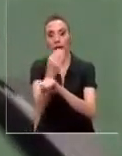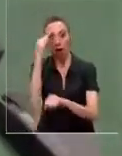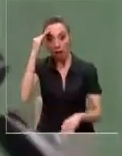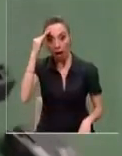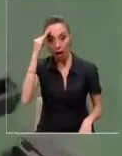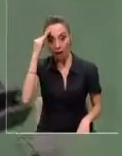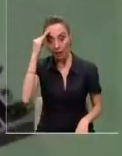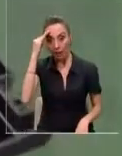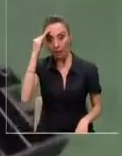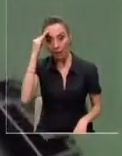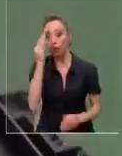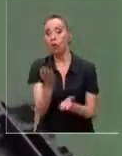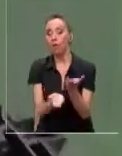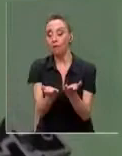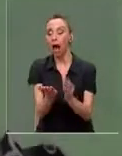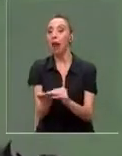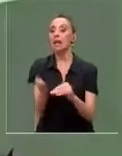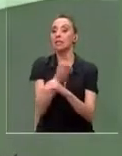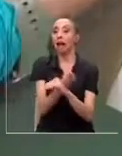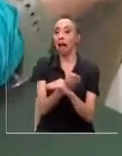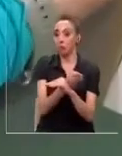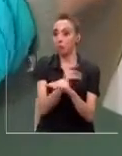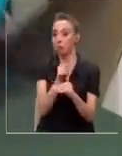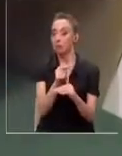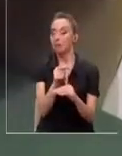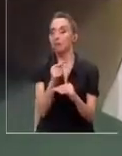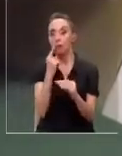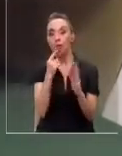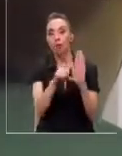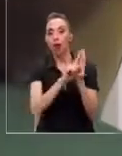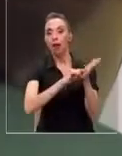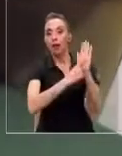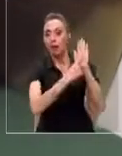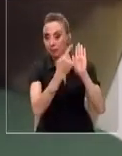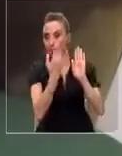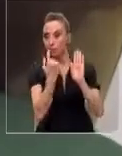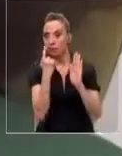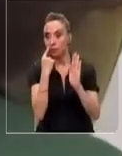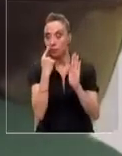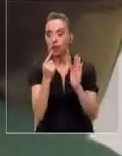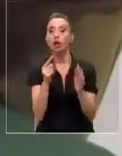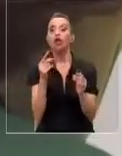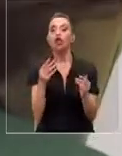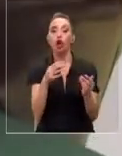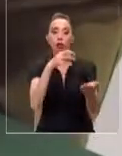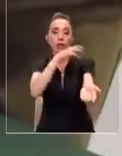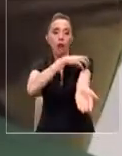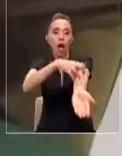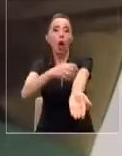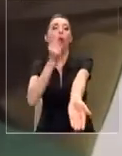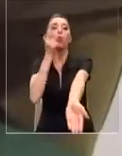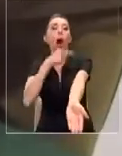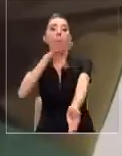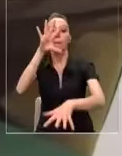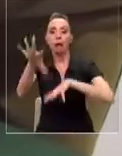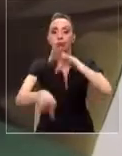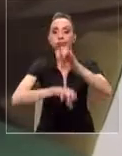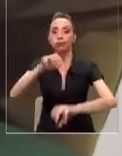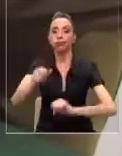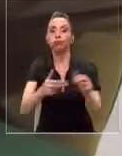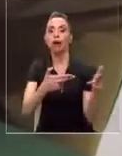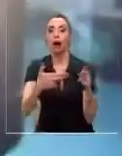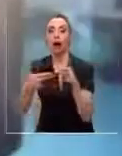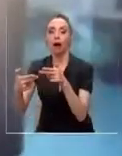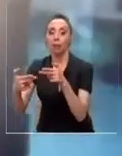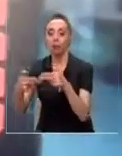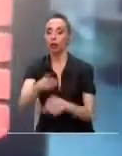tanto, también mantienen un balance preliminar. Aquí, además, realizan un desglose de la región donde más armas se han incautado en lo que va de